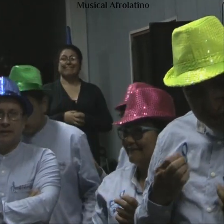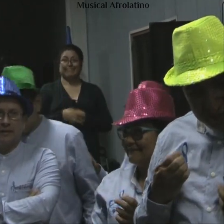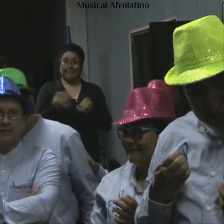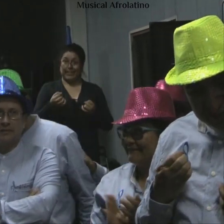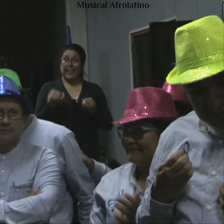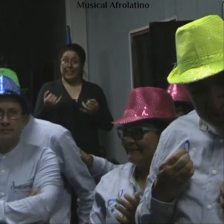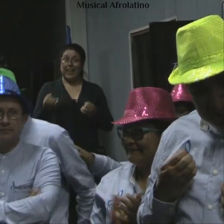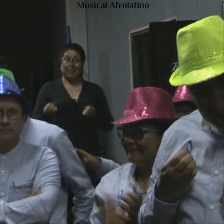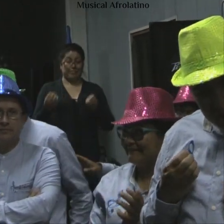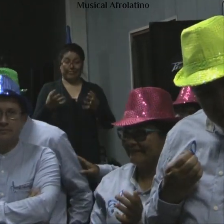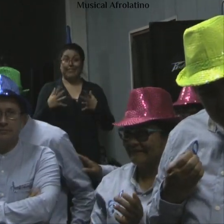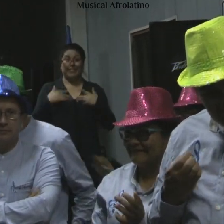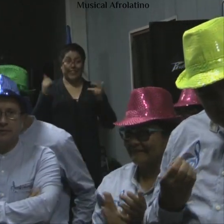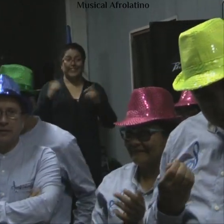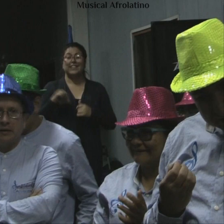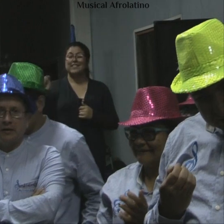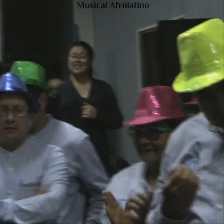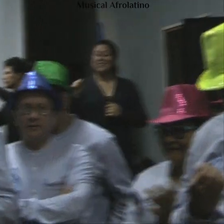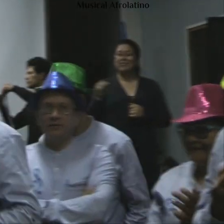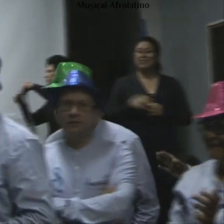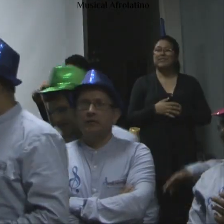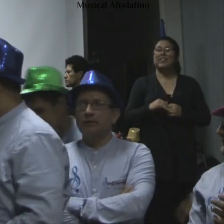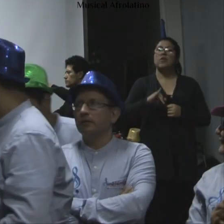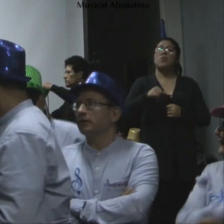ahora público.